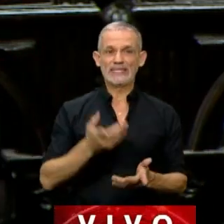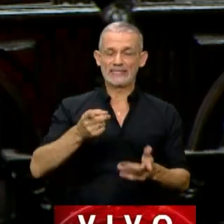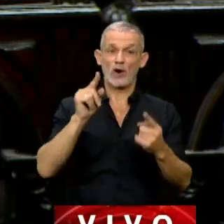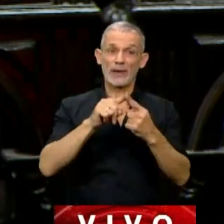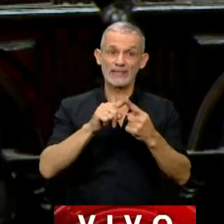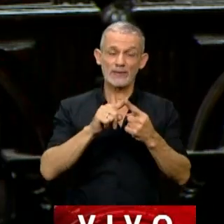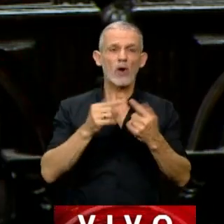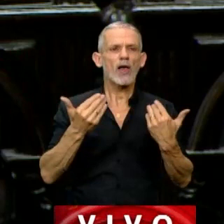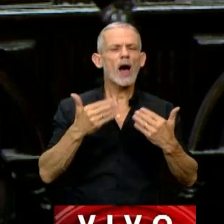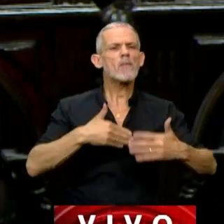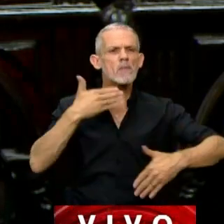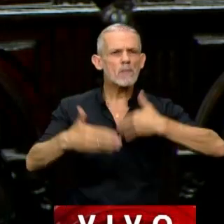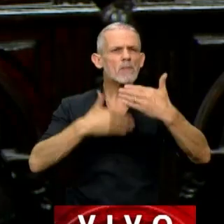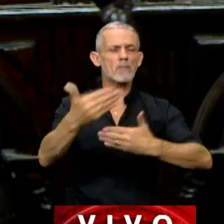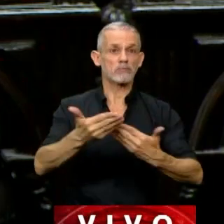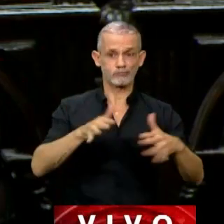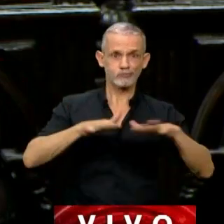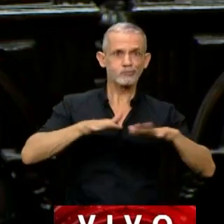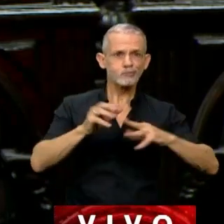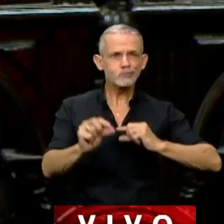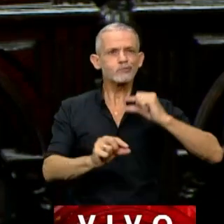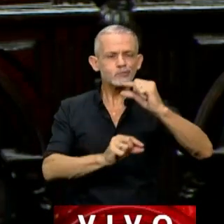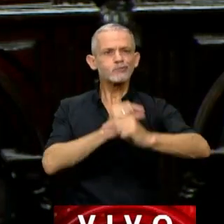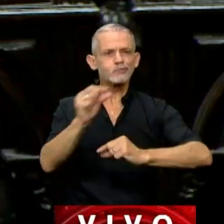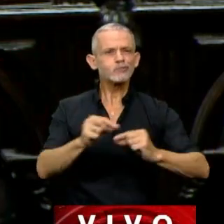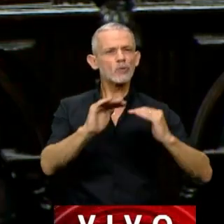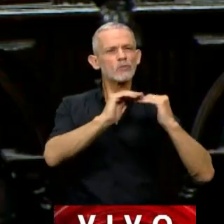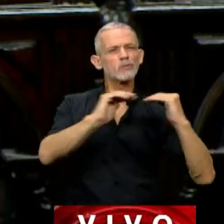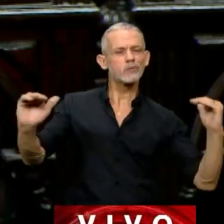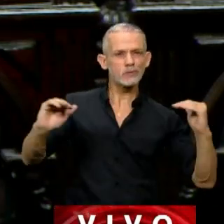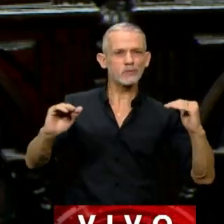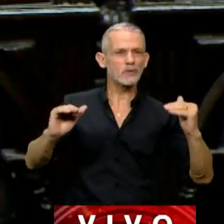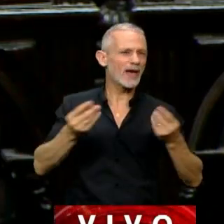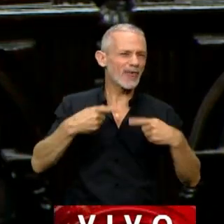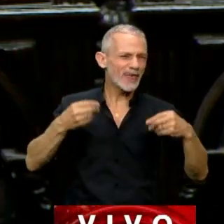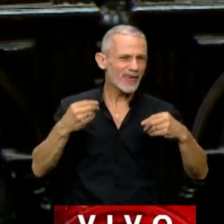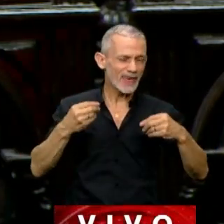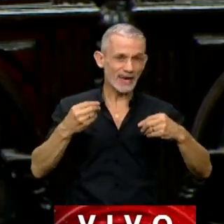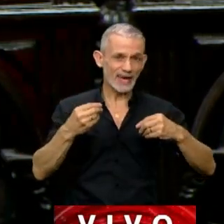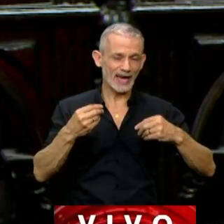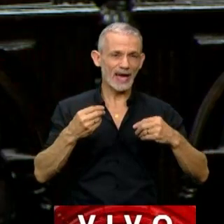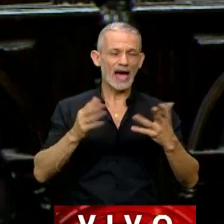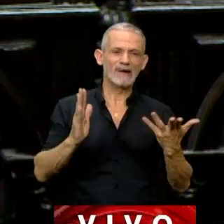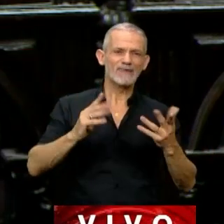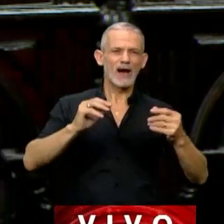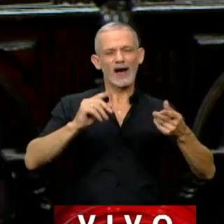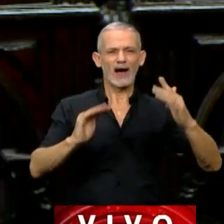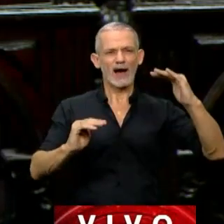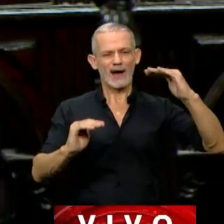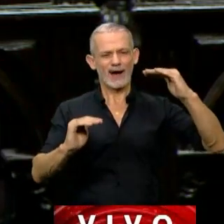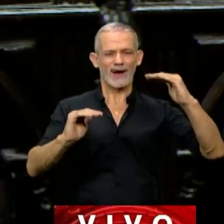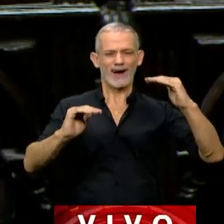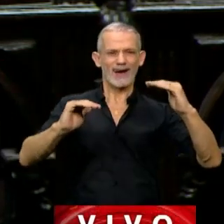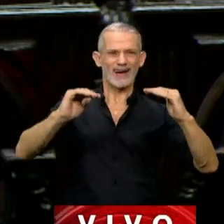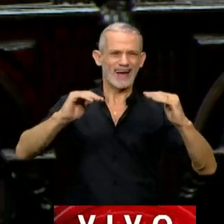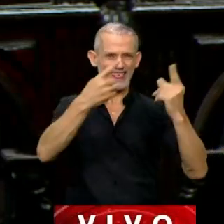el de poder seguir avanzando en forma gradual y sostenida recortar las diferencias de desarrollo